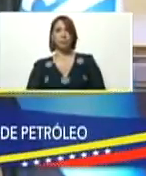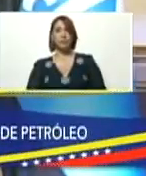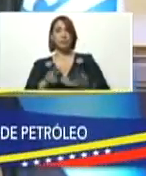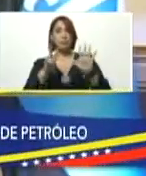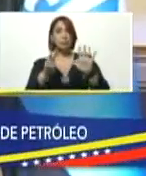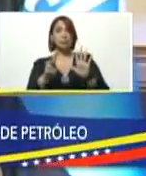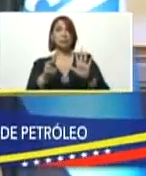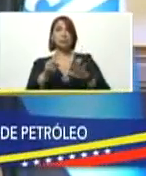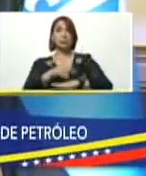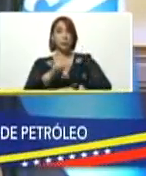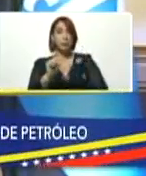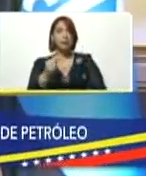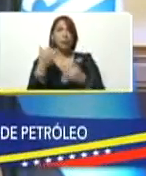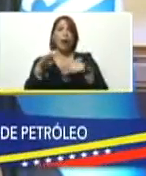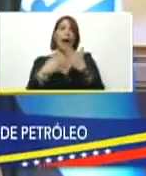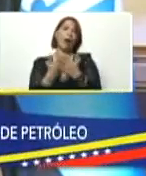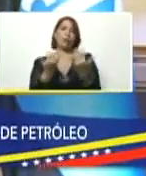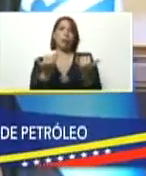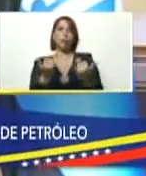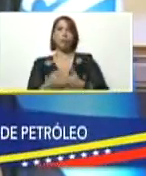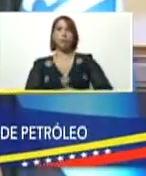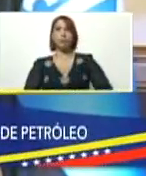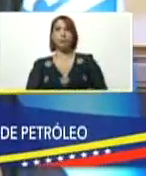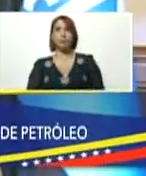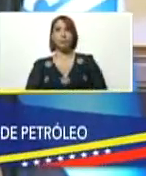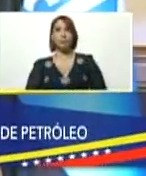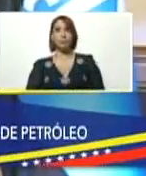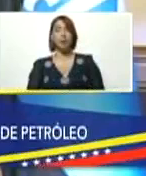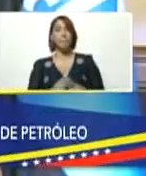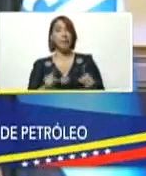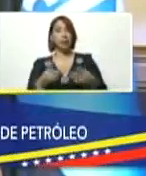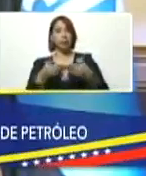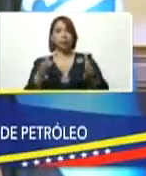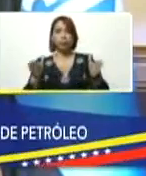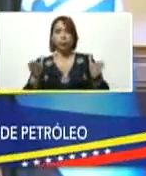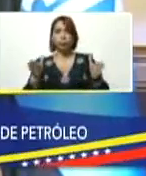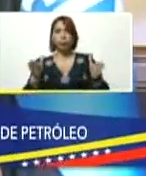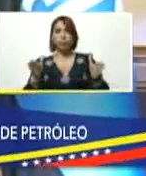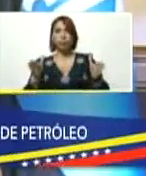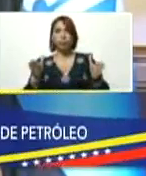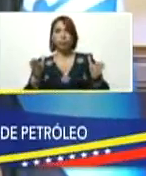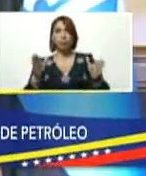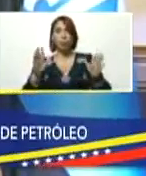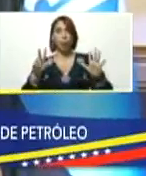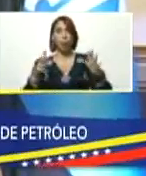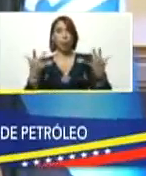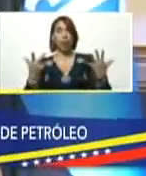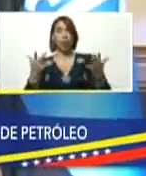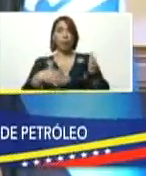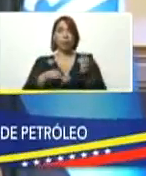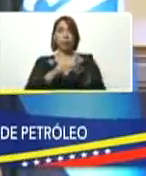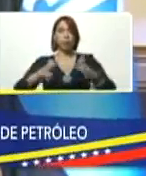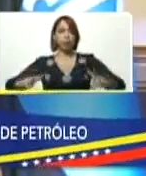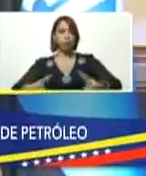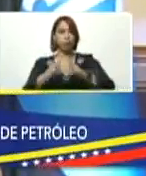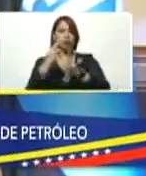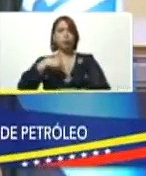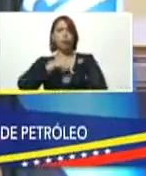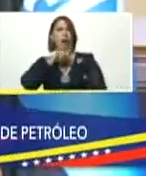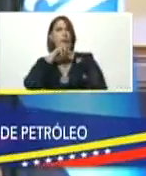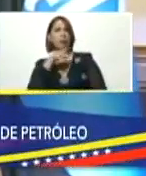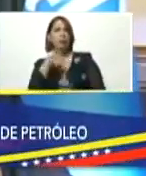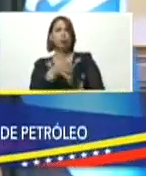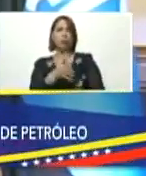7 momentos hasta ahora. Pero están las puertas abiertas de un octavo momento. Y estuvimos hablando también sobre